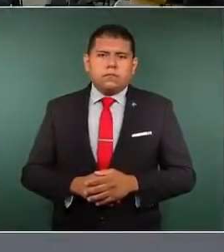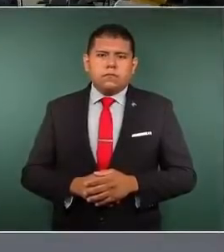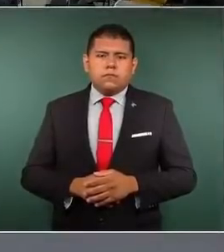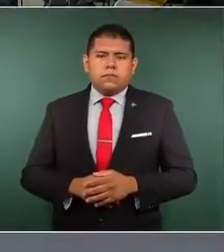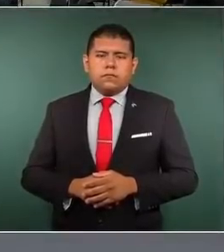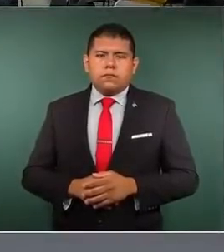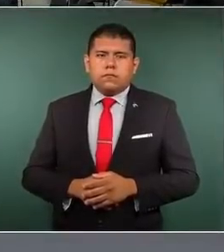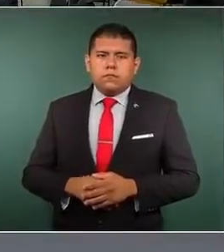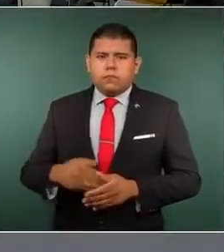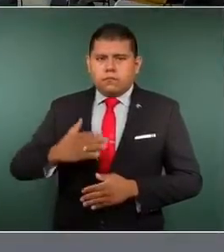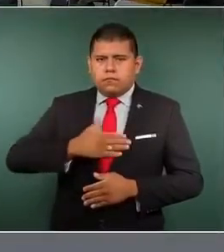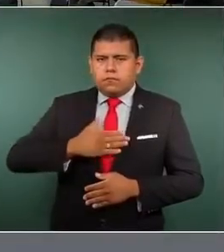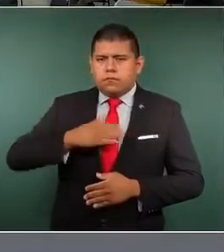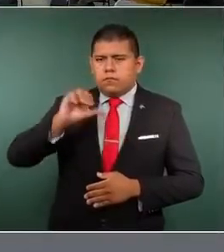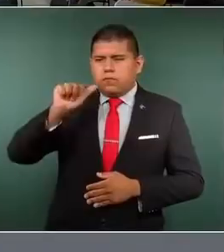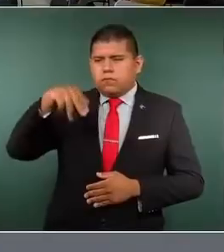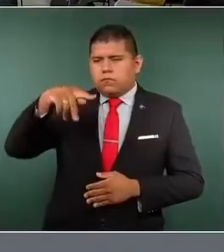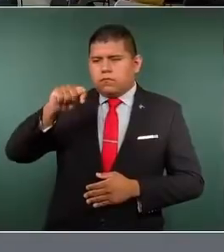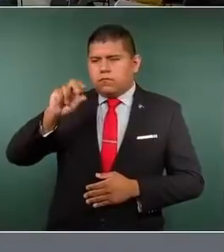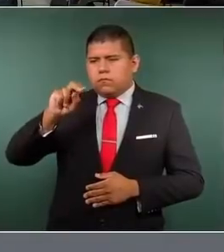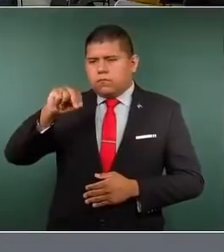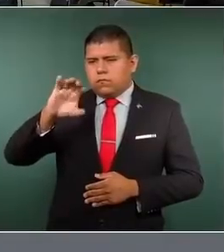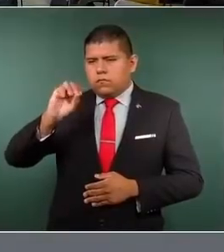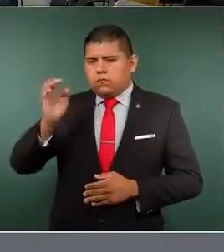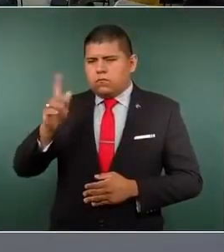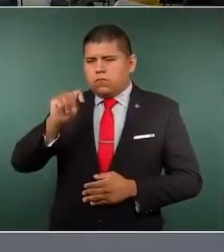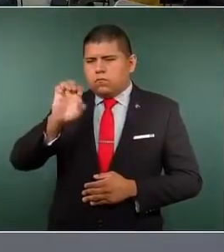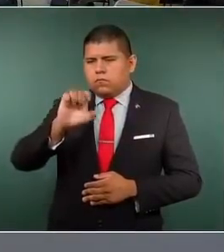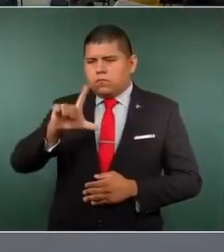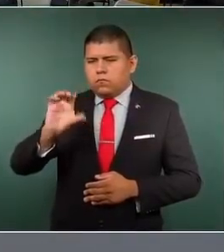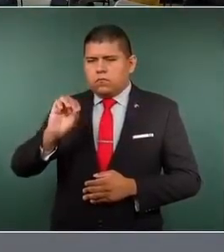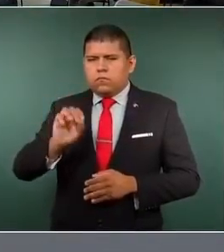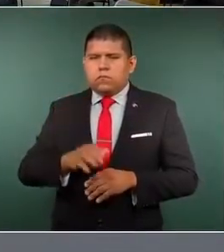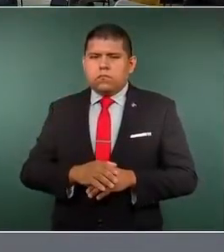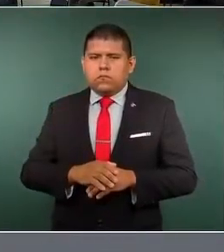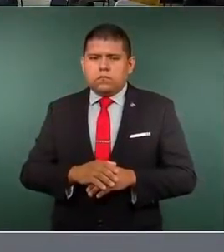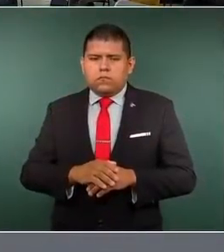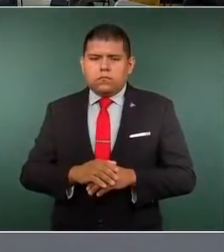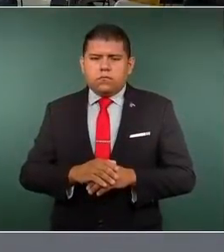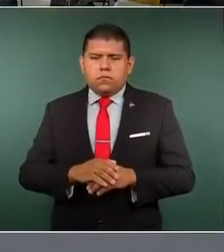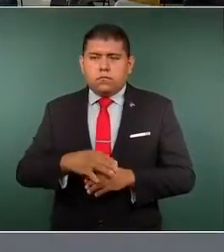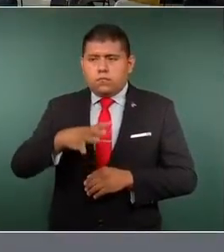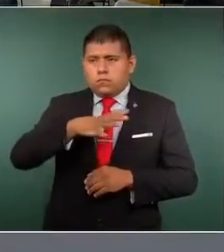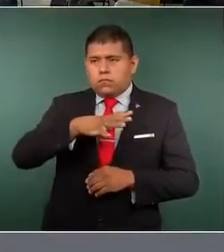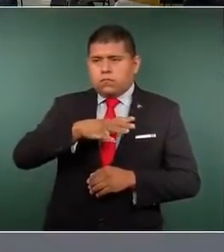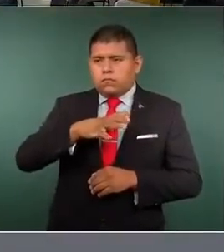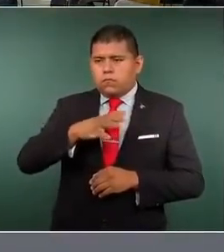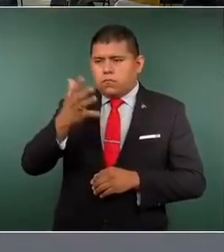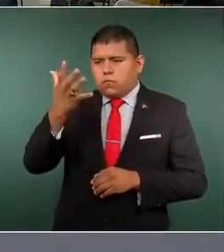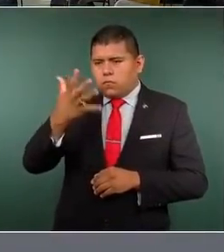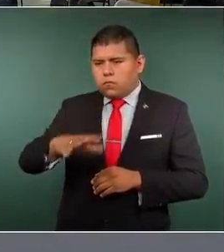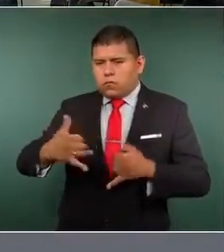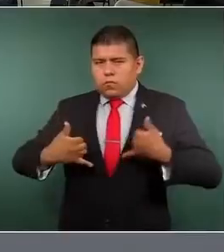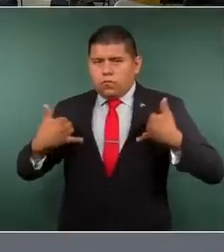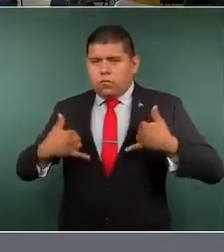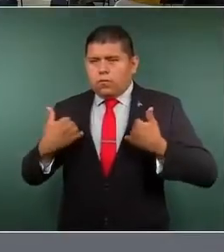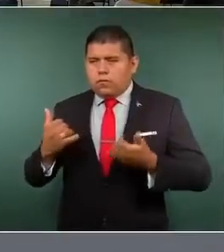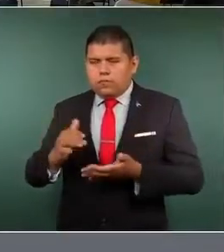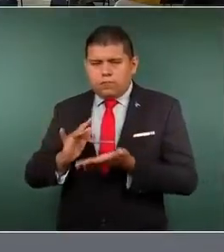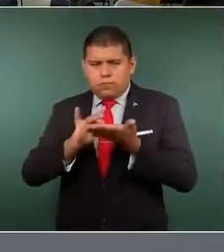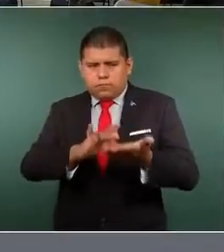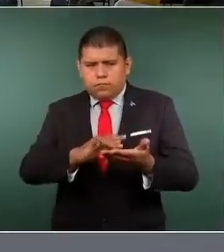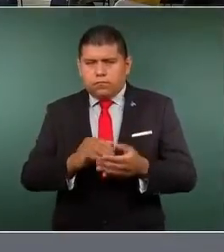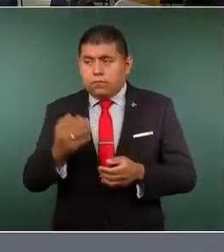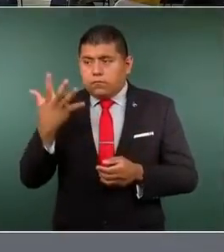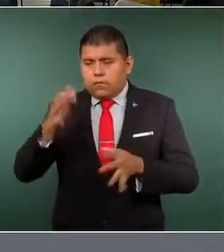soy antonio tello del canal de televisión 8 ntv donde por cierto hay 10 jóvenes construyendo el futuro 5